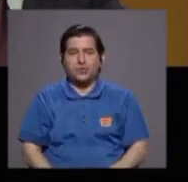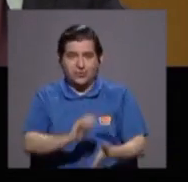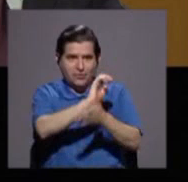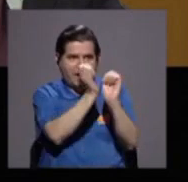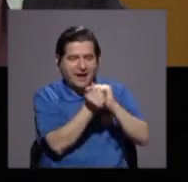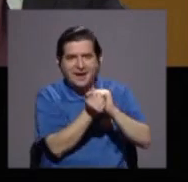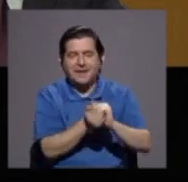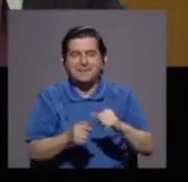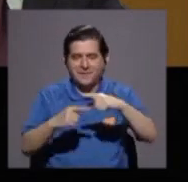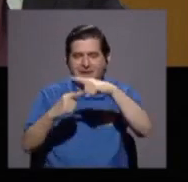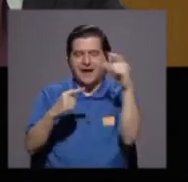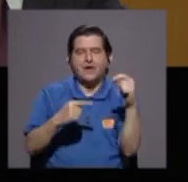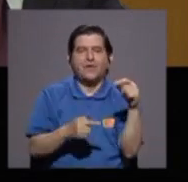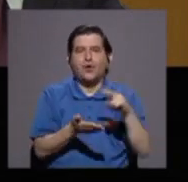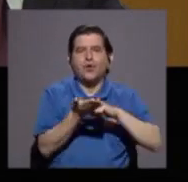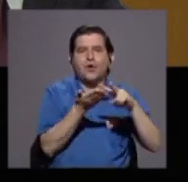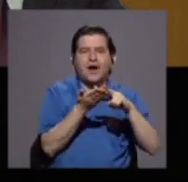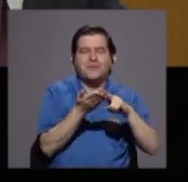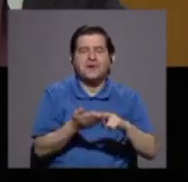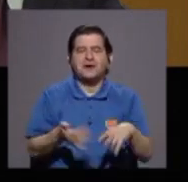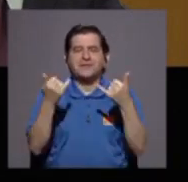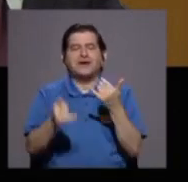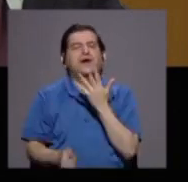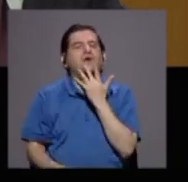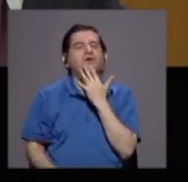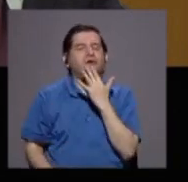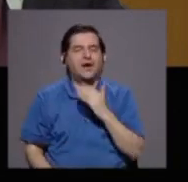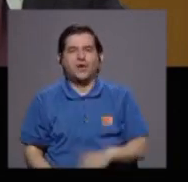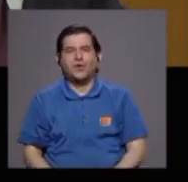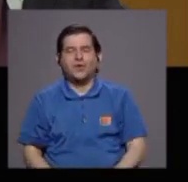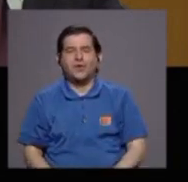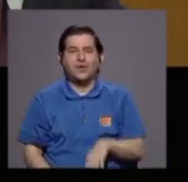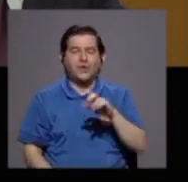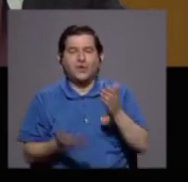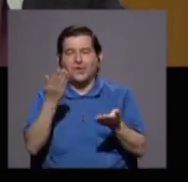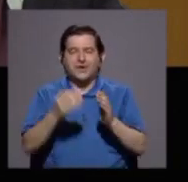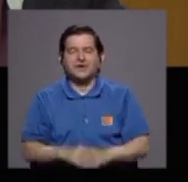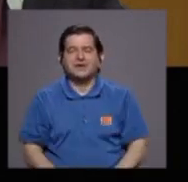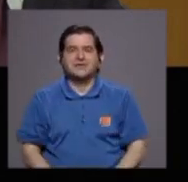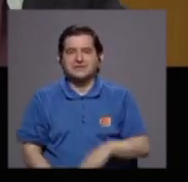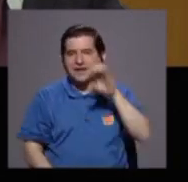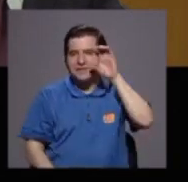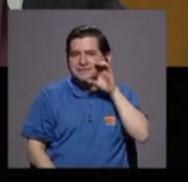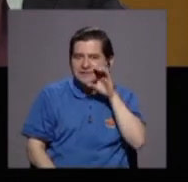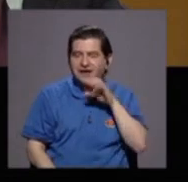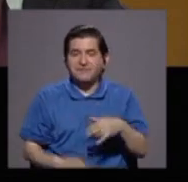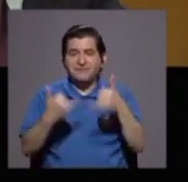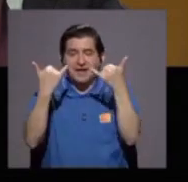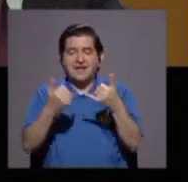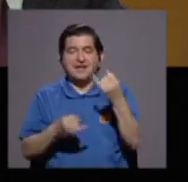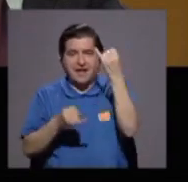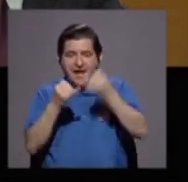mutar hacia café y eventualmente para caerse,